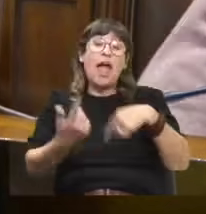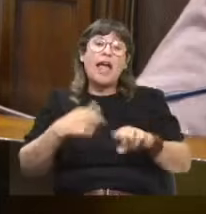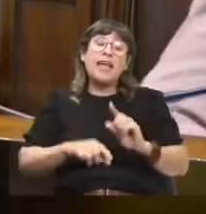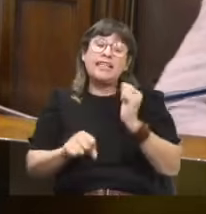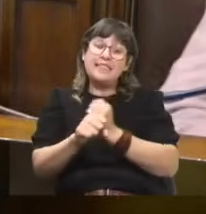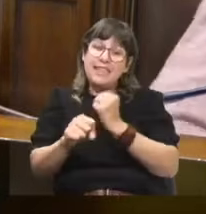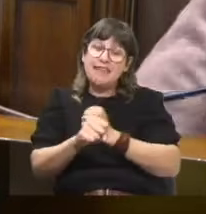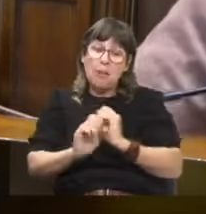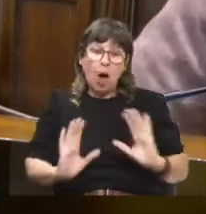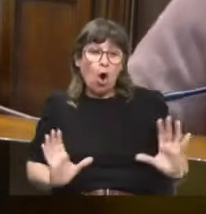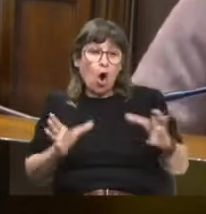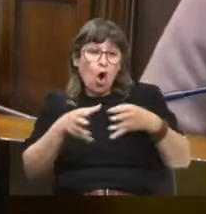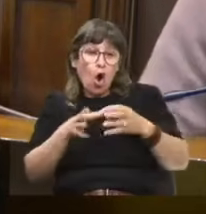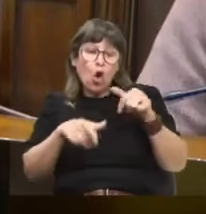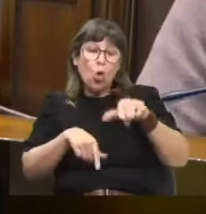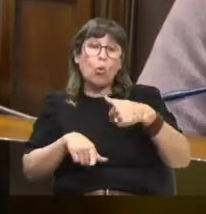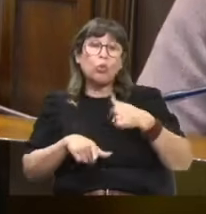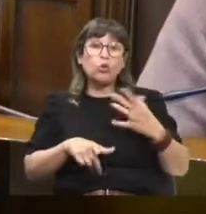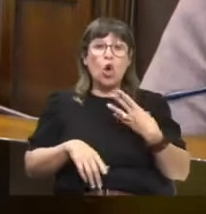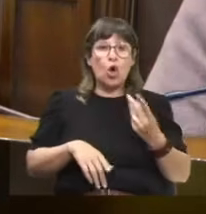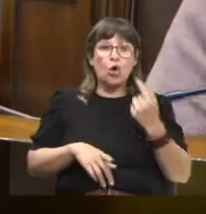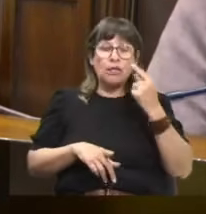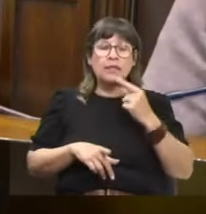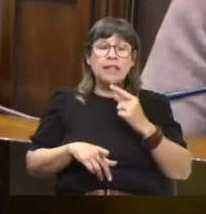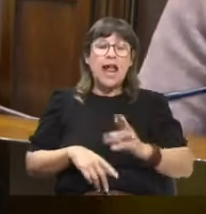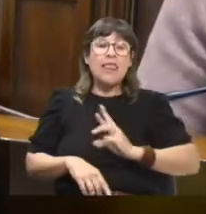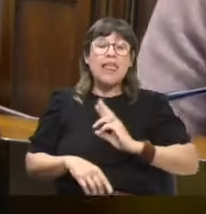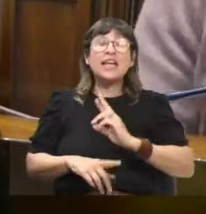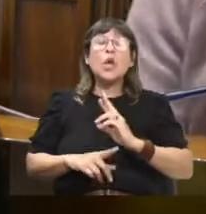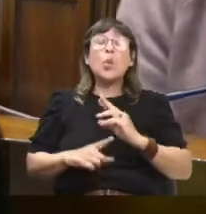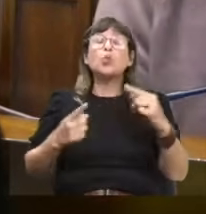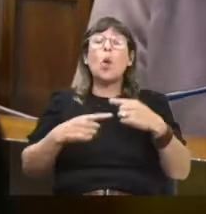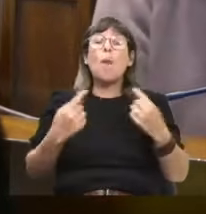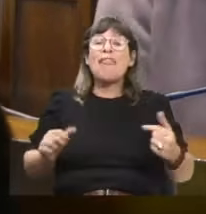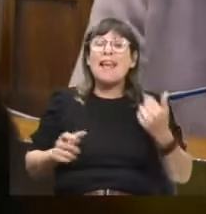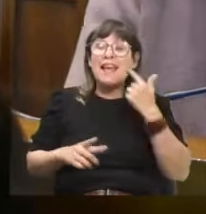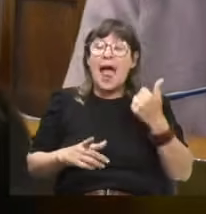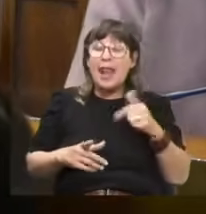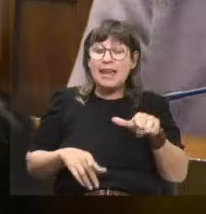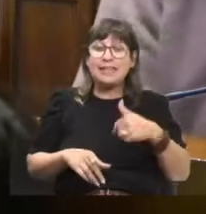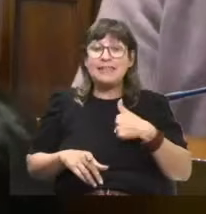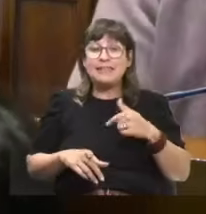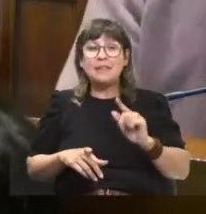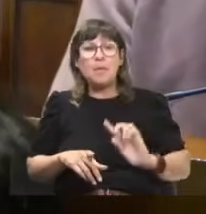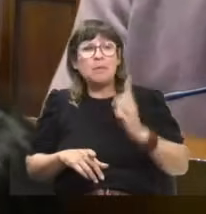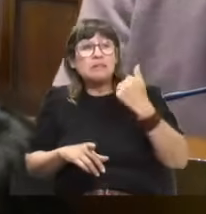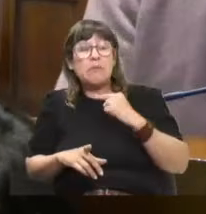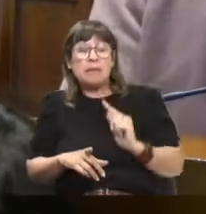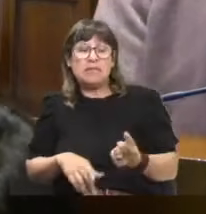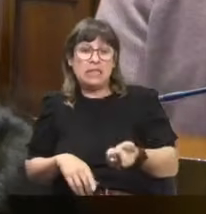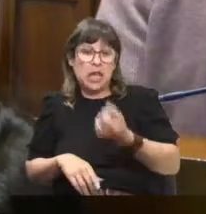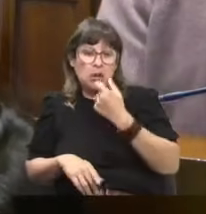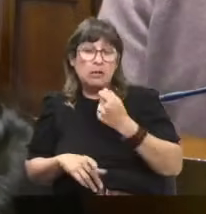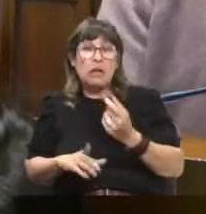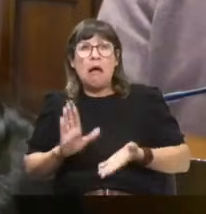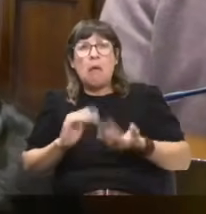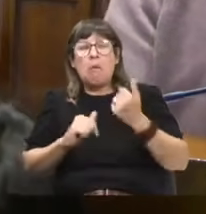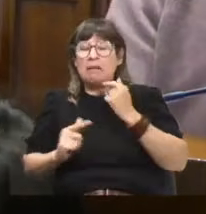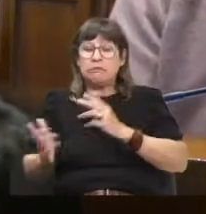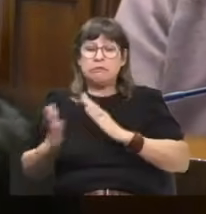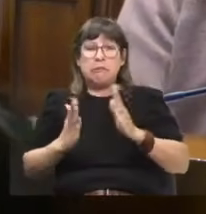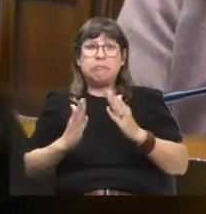en conjunto con la Dirección de Recursos Materiales, priorizando los medicamentos de mayor